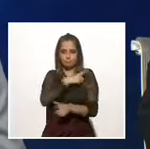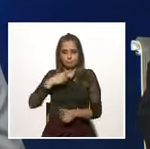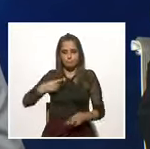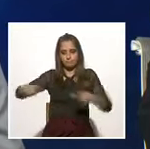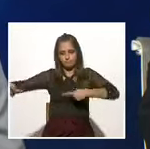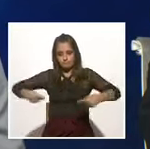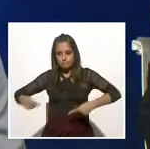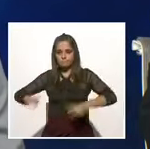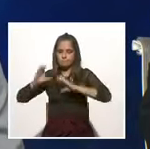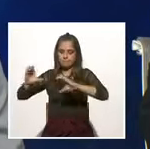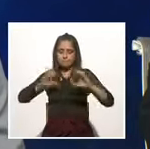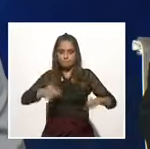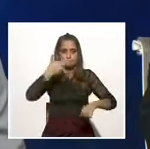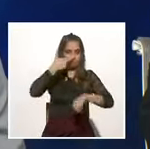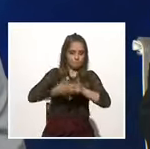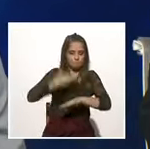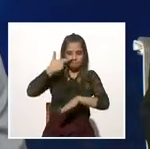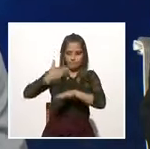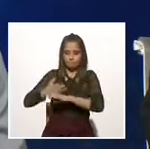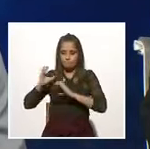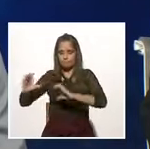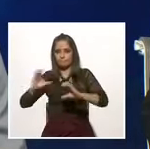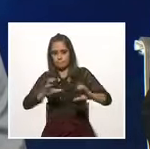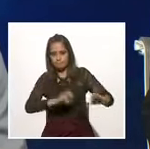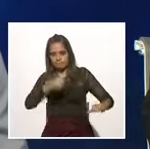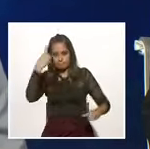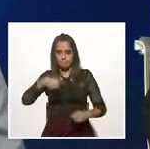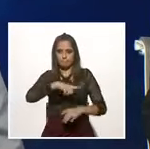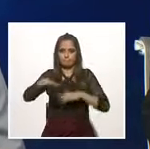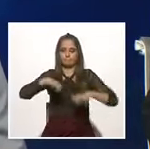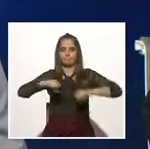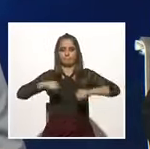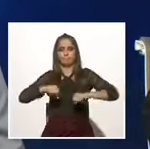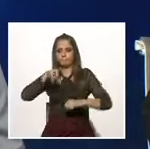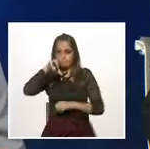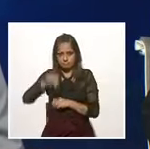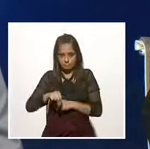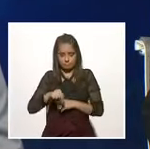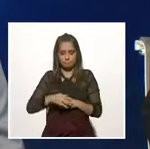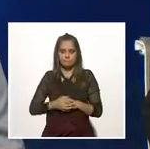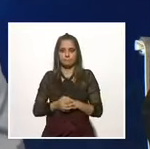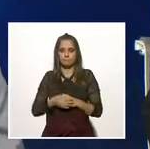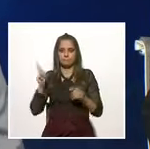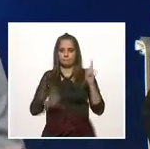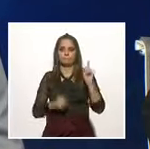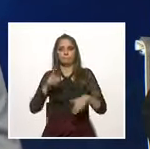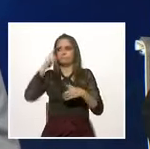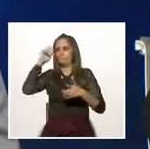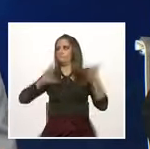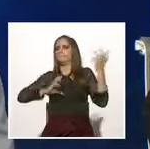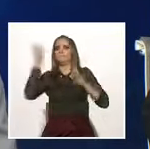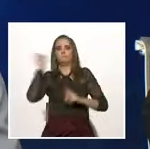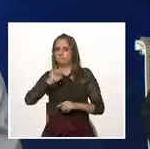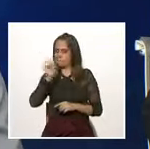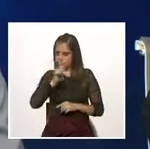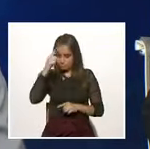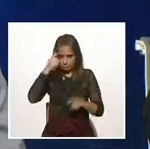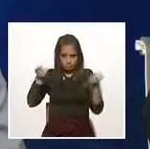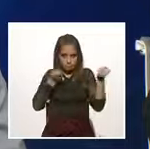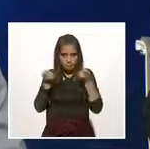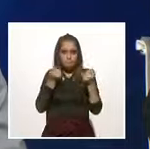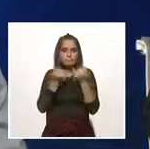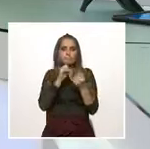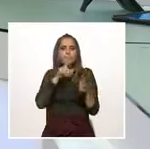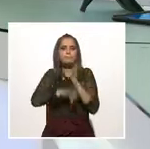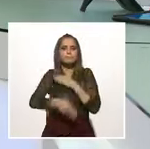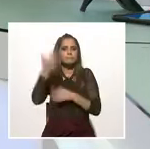seamos corresponsables hacia nuestra propia seguridad, ha ayudado a que no estemos en las mismas condiciones que estuvimos, por ejemplo, antes del 85, ¿no? Sí, como